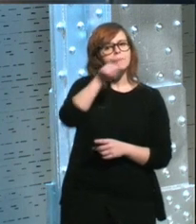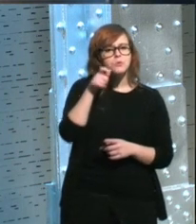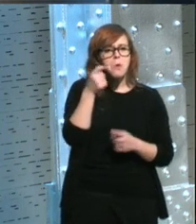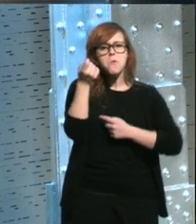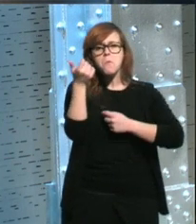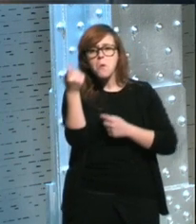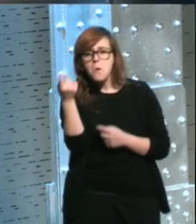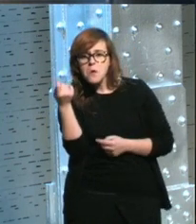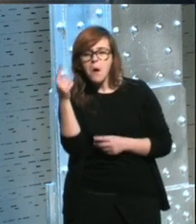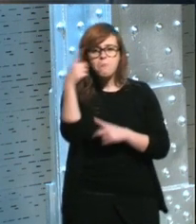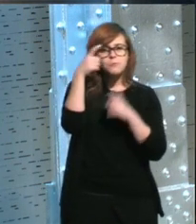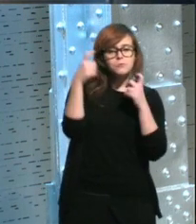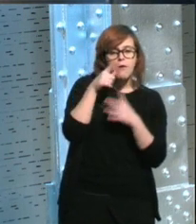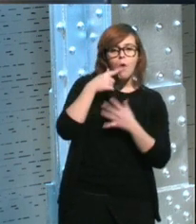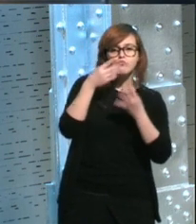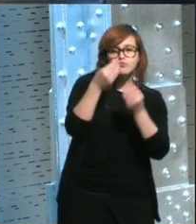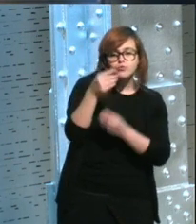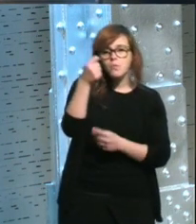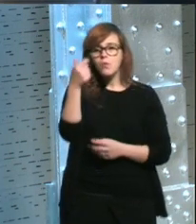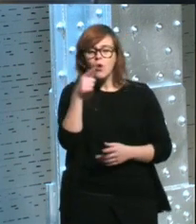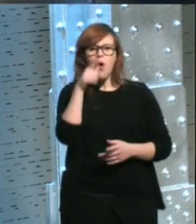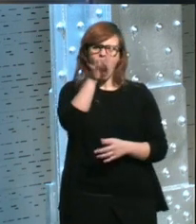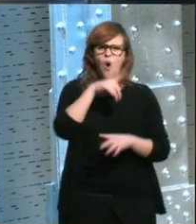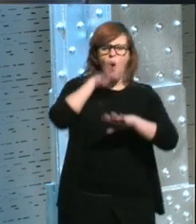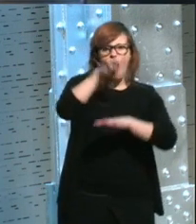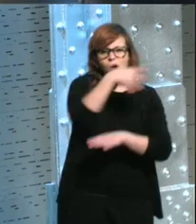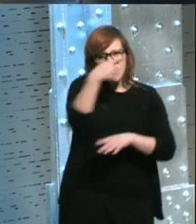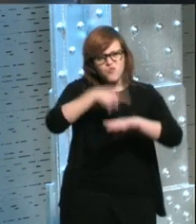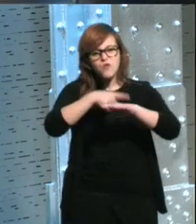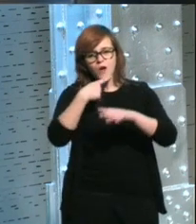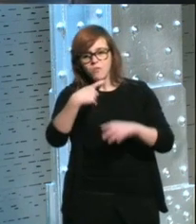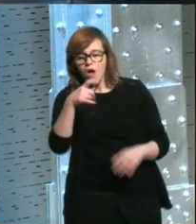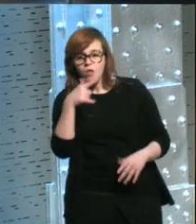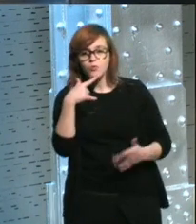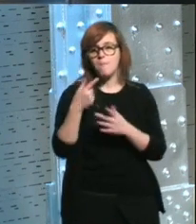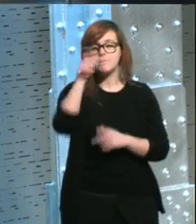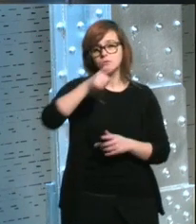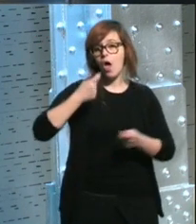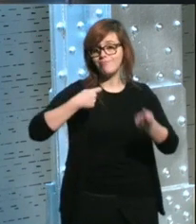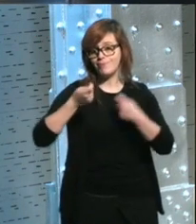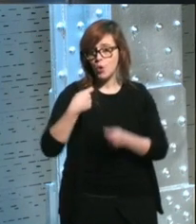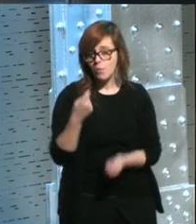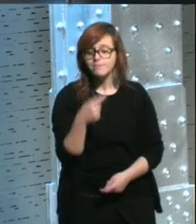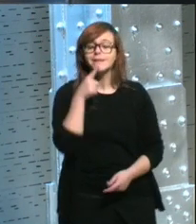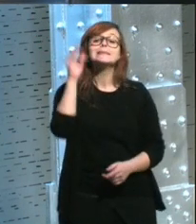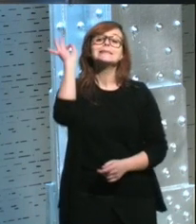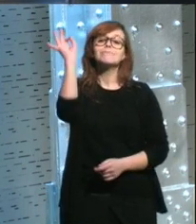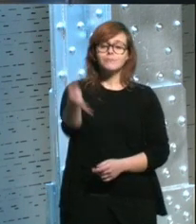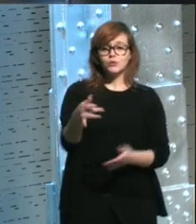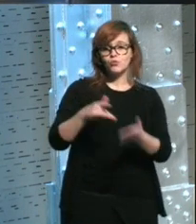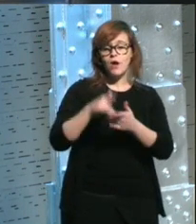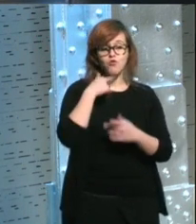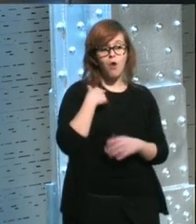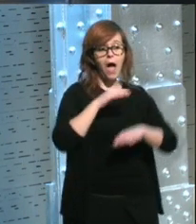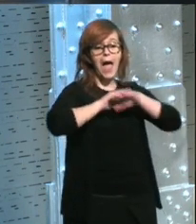gente, unas fiestas, unas horas complicadas, días complicados, que la gente está de compras. Pues sí, yo he ido a comprar gracias a una